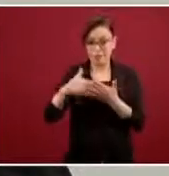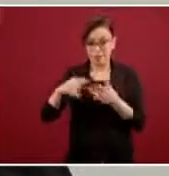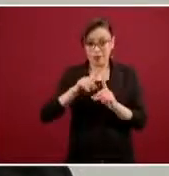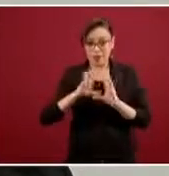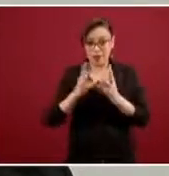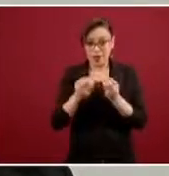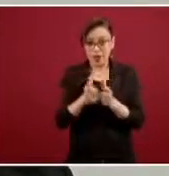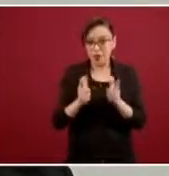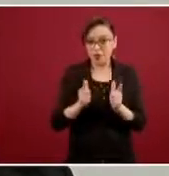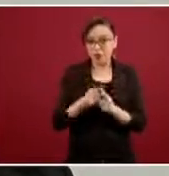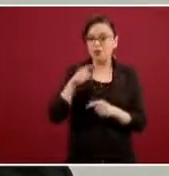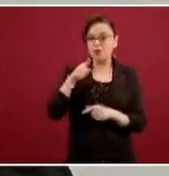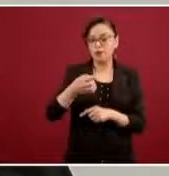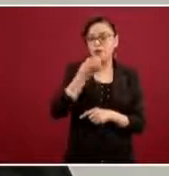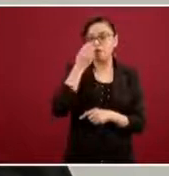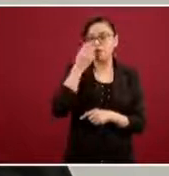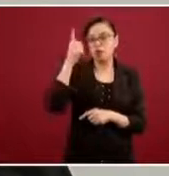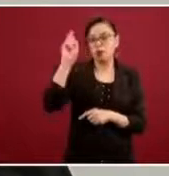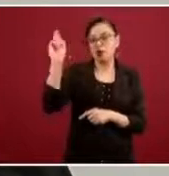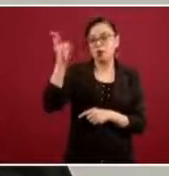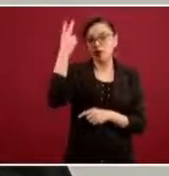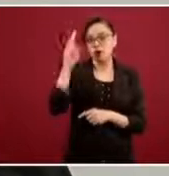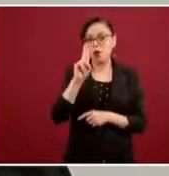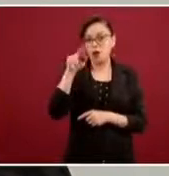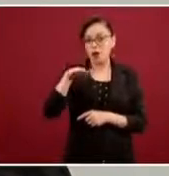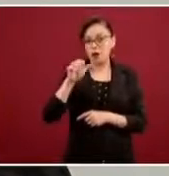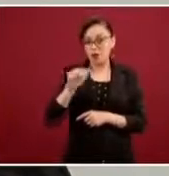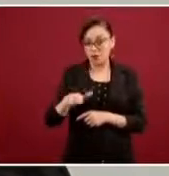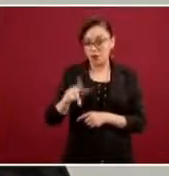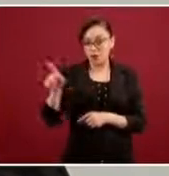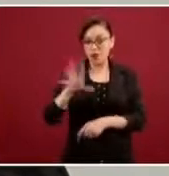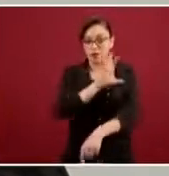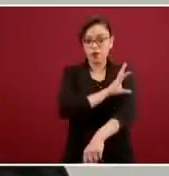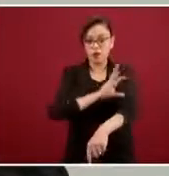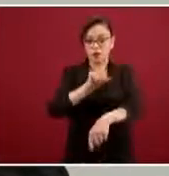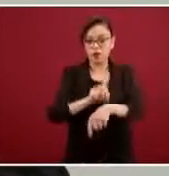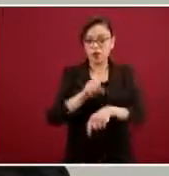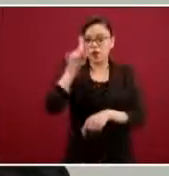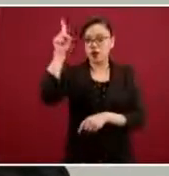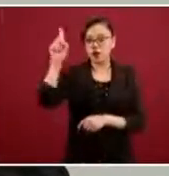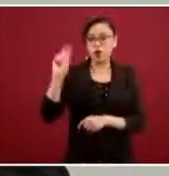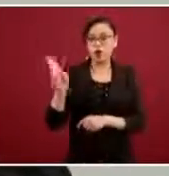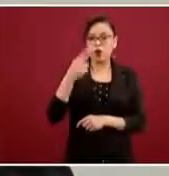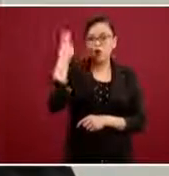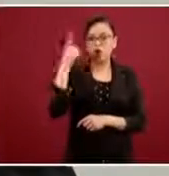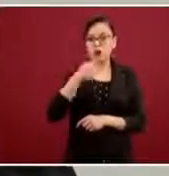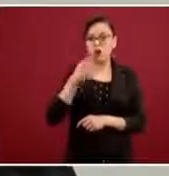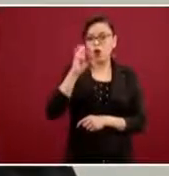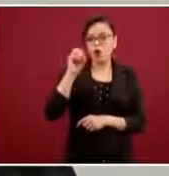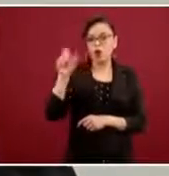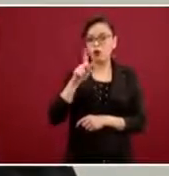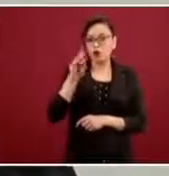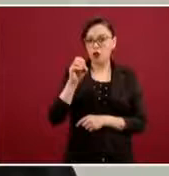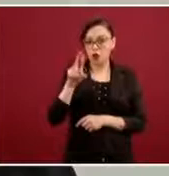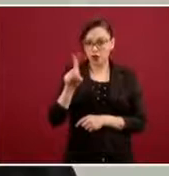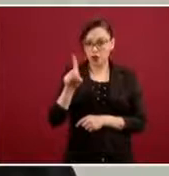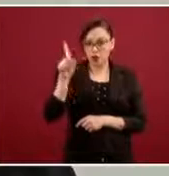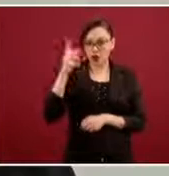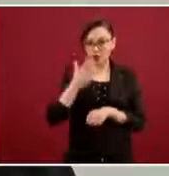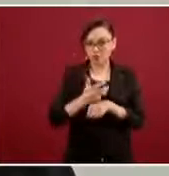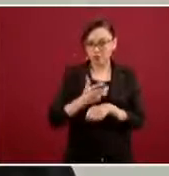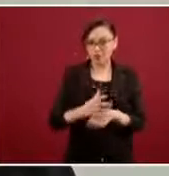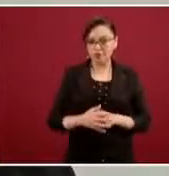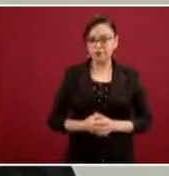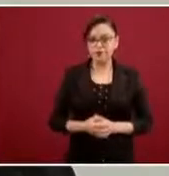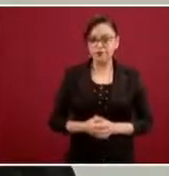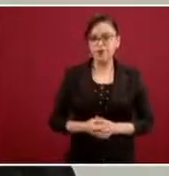facultades de la UNAM. Uno de los coordinadores es de la Universidad de Oxford, filósofo, o sea que ya